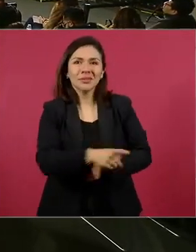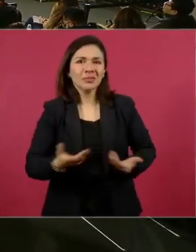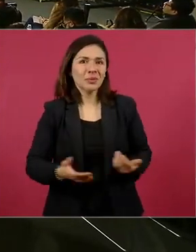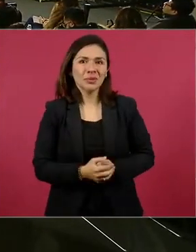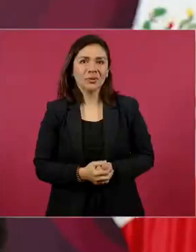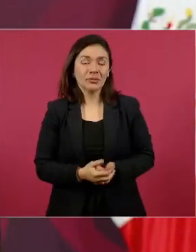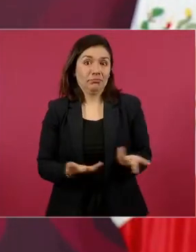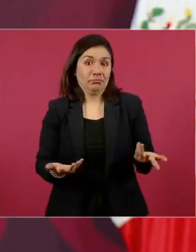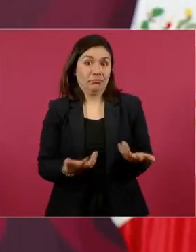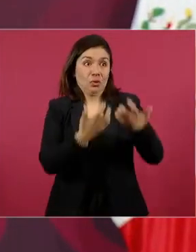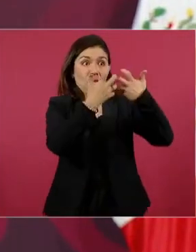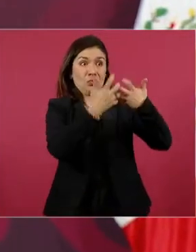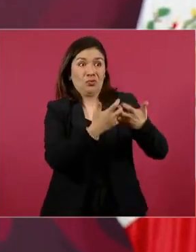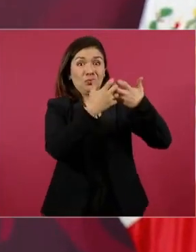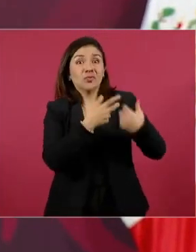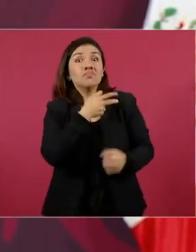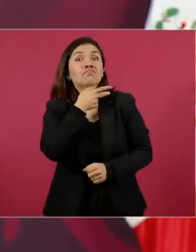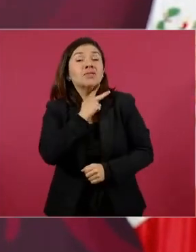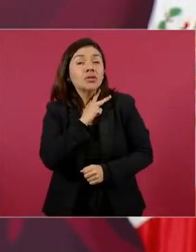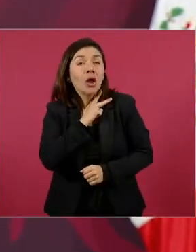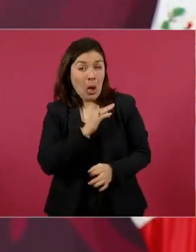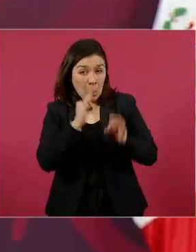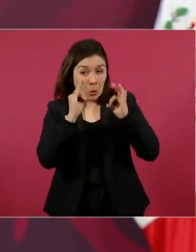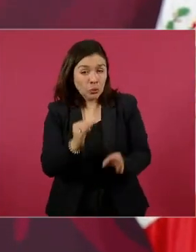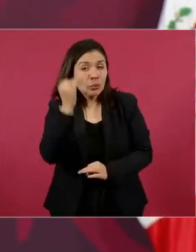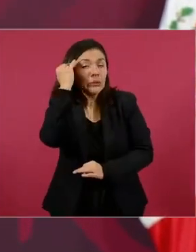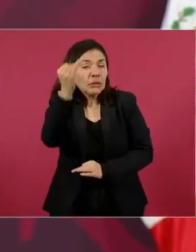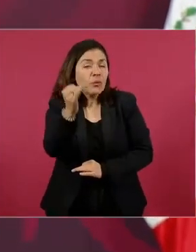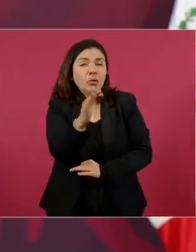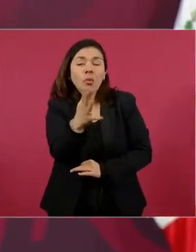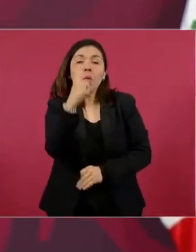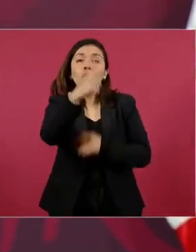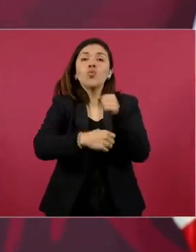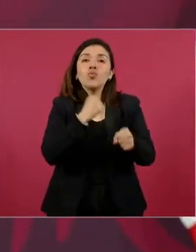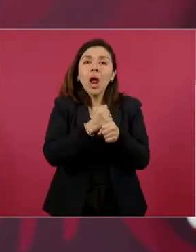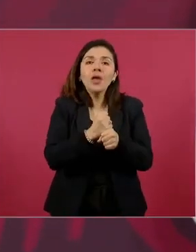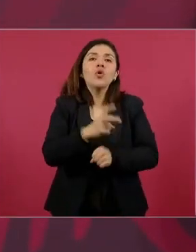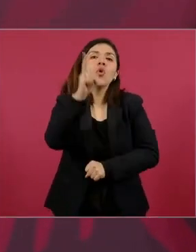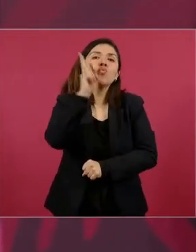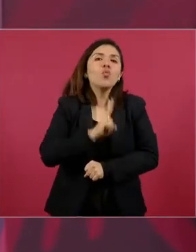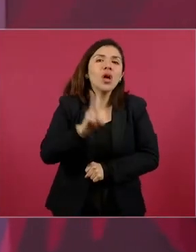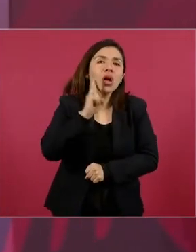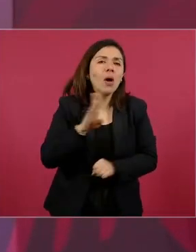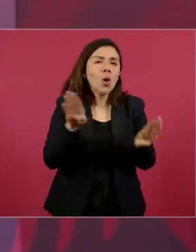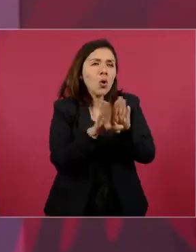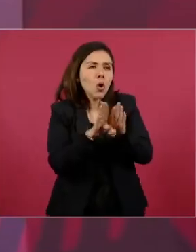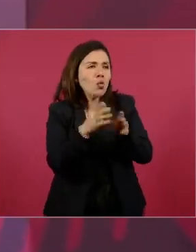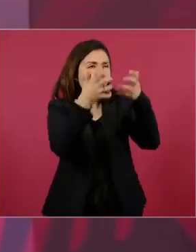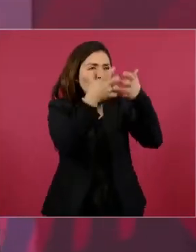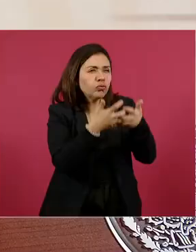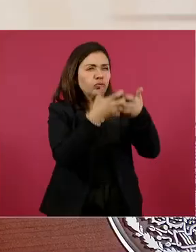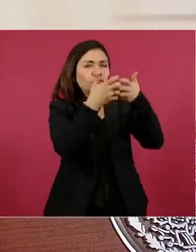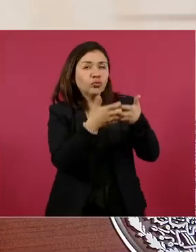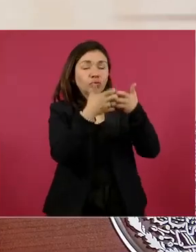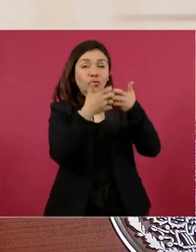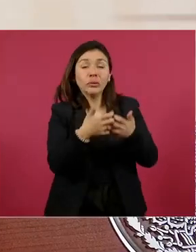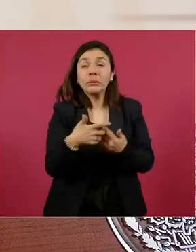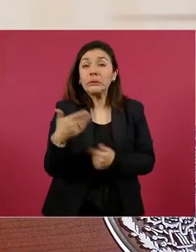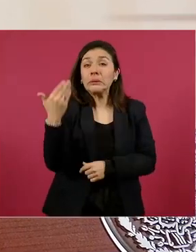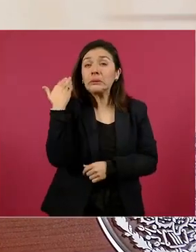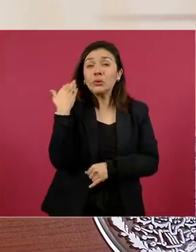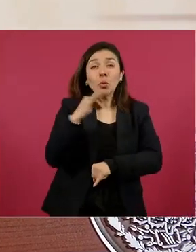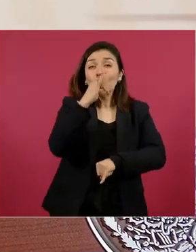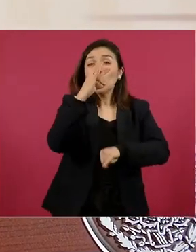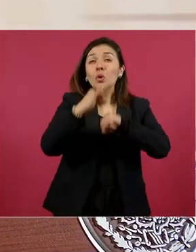Pues una refinería, cuando menos un año de pruebas. La última refinería que se